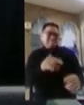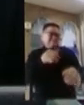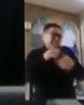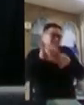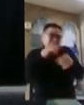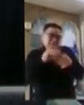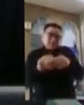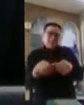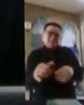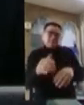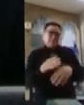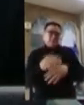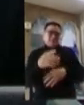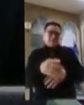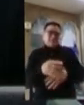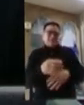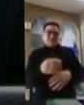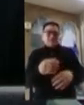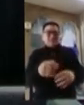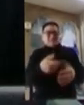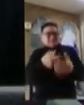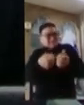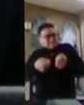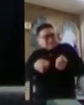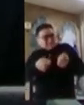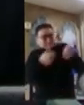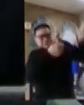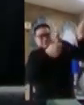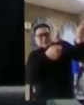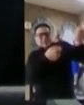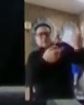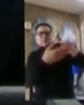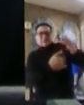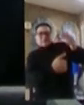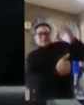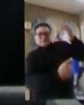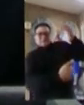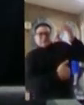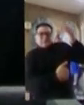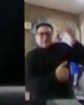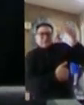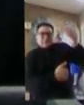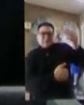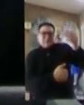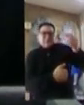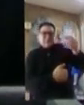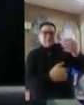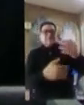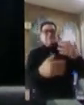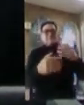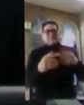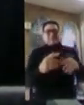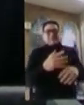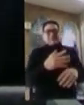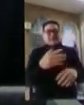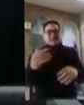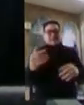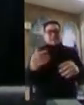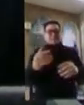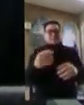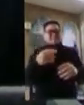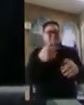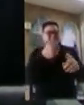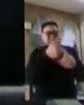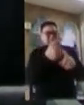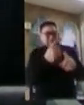clavaron una lanza en su costado. Pero aún así, el Hijo no renunció al propósito